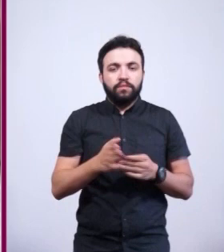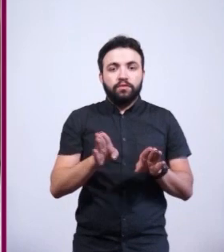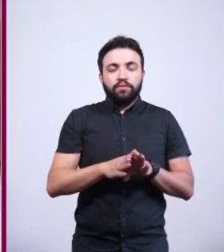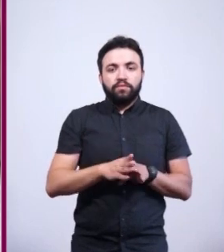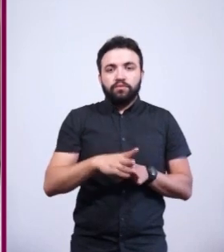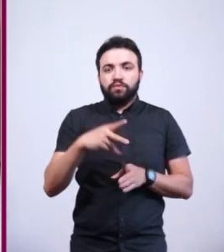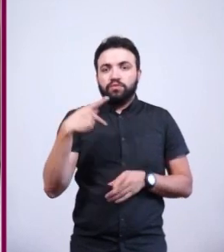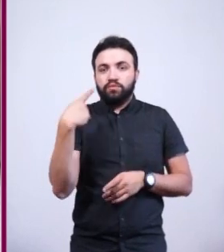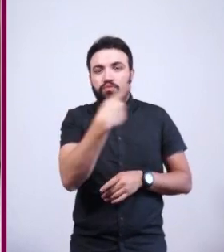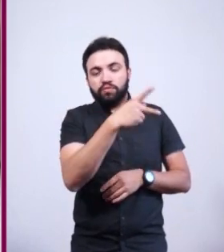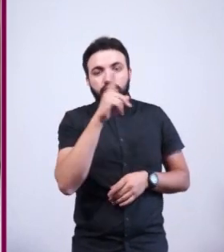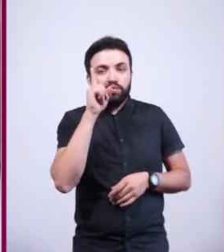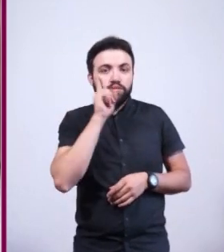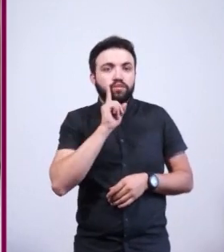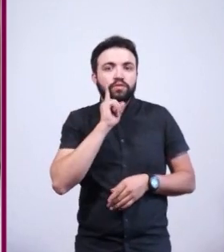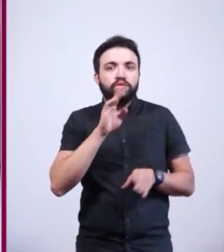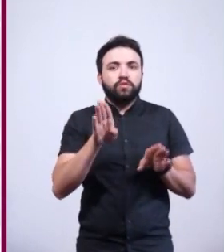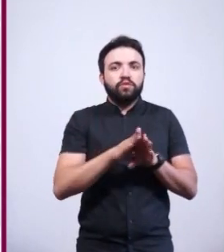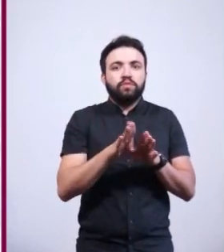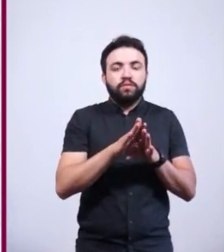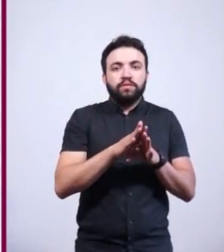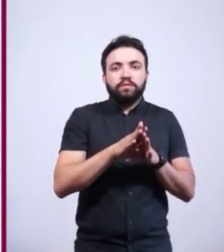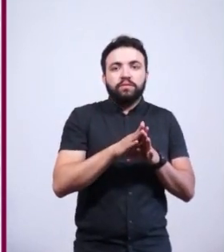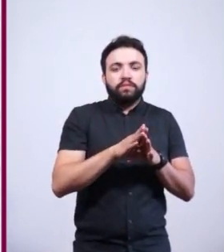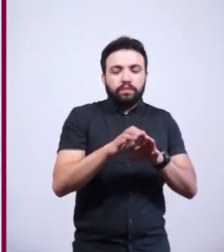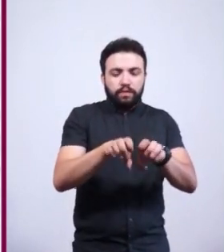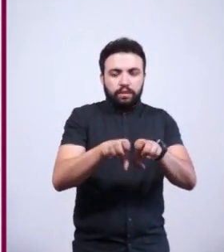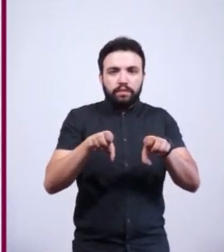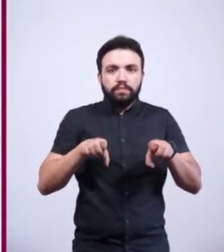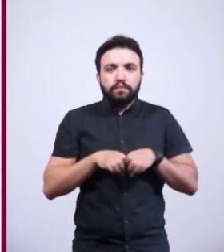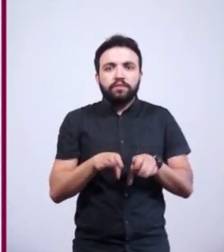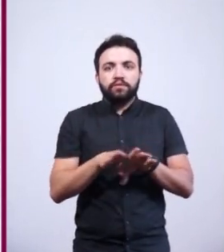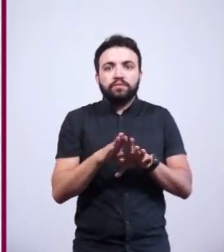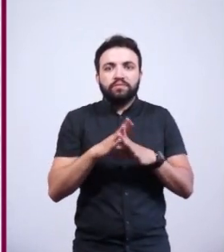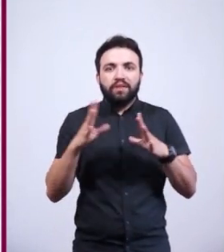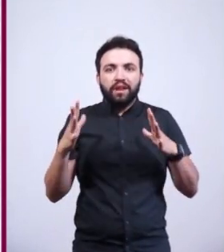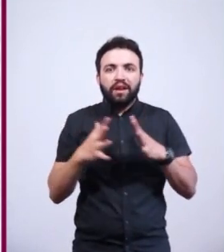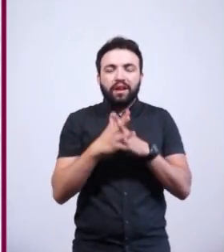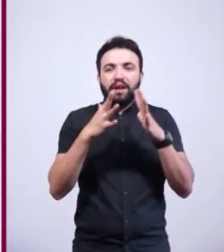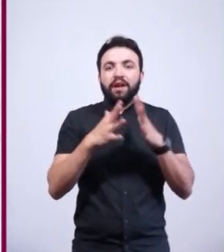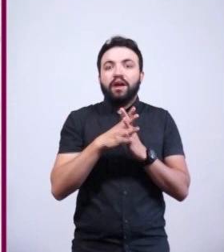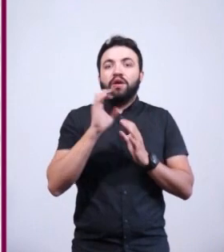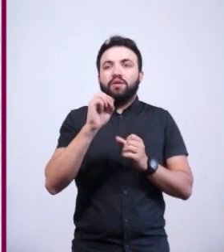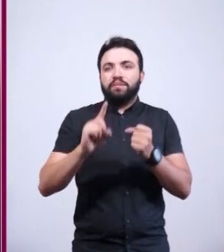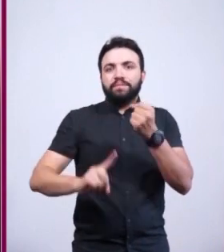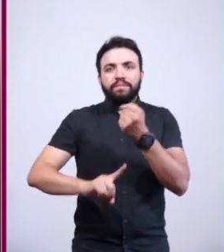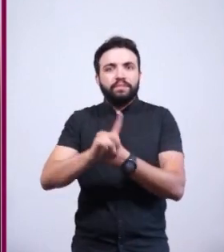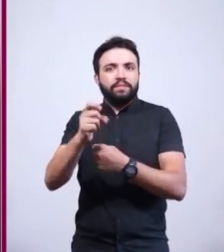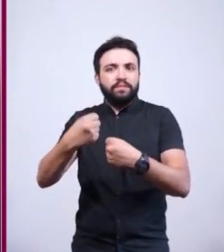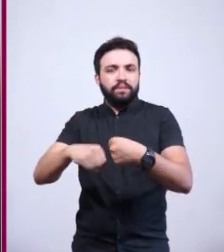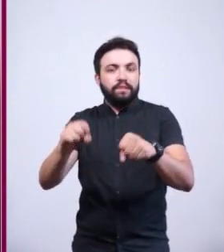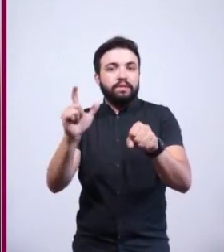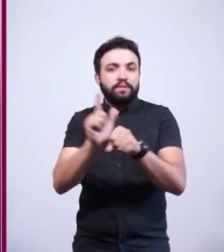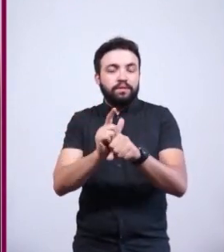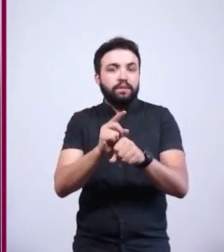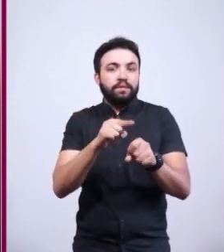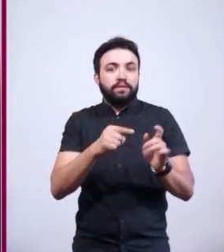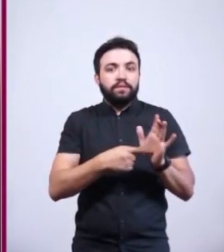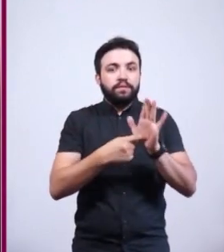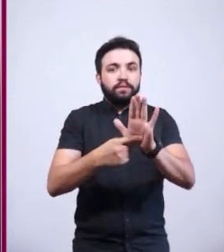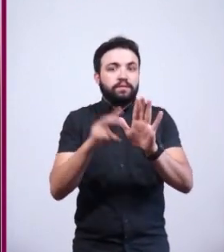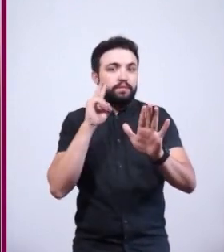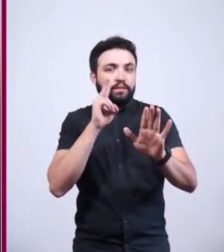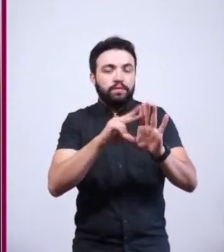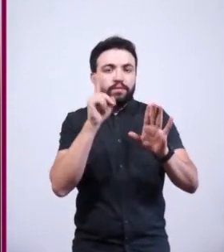femenina en espacios de guerra o de conflicto social. Entonces, es un campechano,